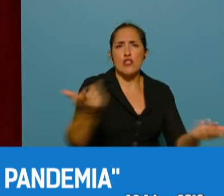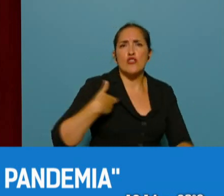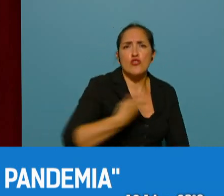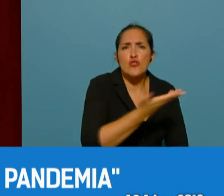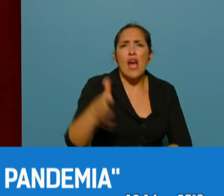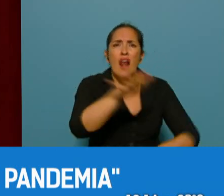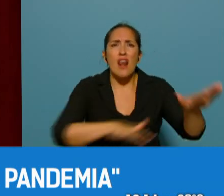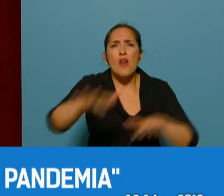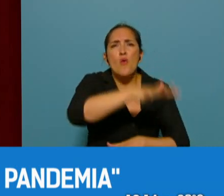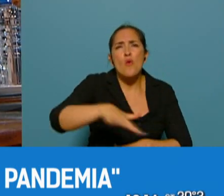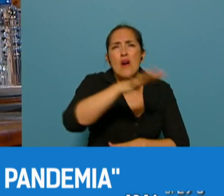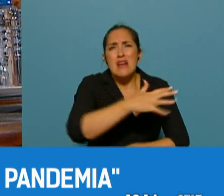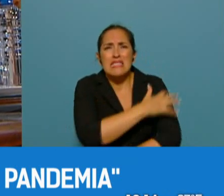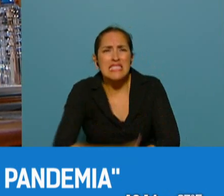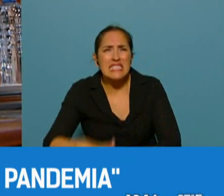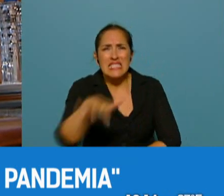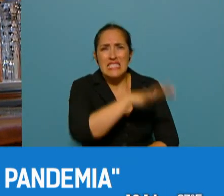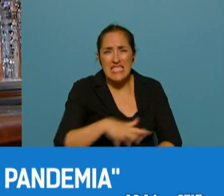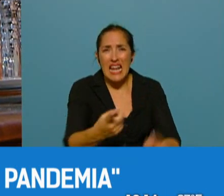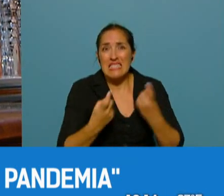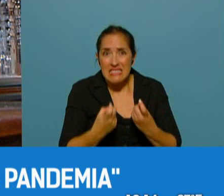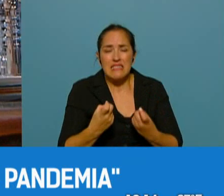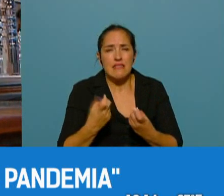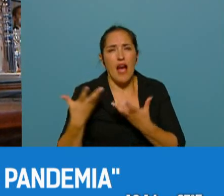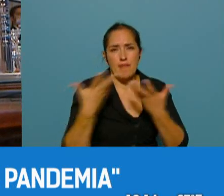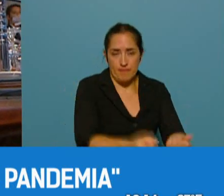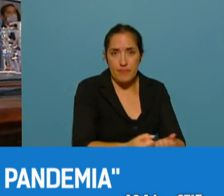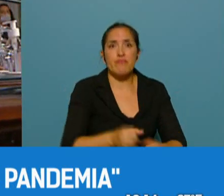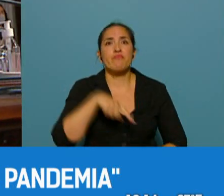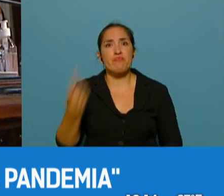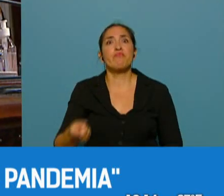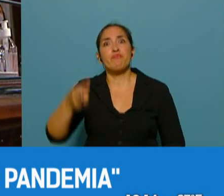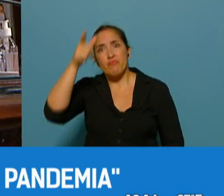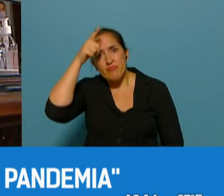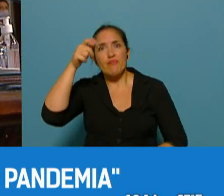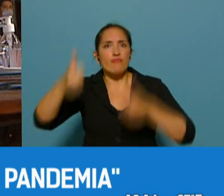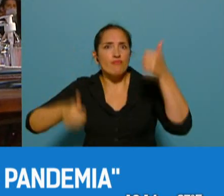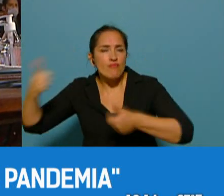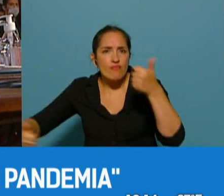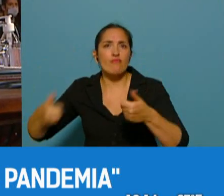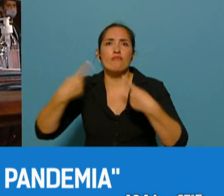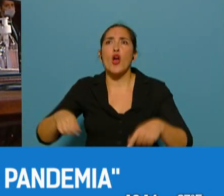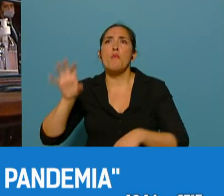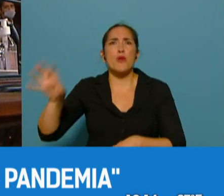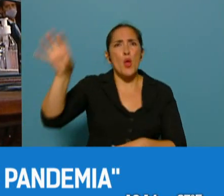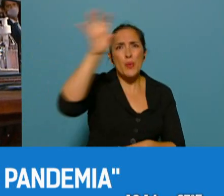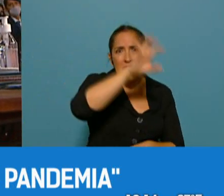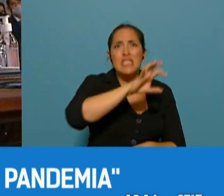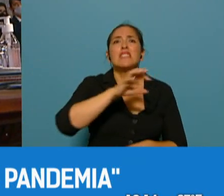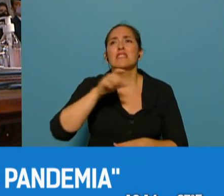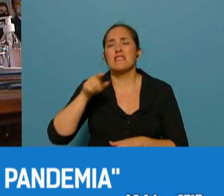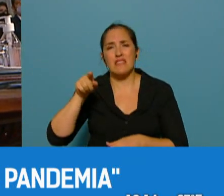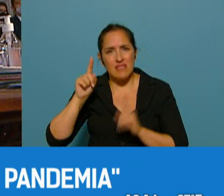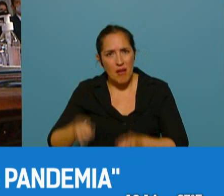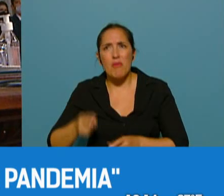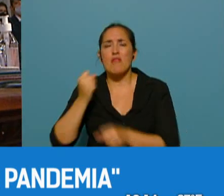los barrios más populares. Las fuerzas de seguridad federales trabajaron articuladamente con todas las provincias y